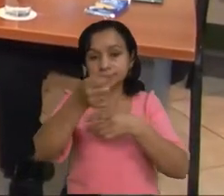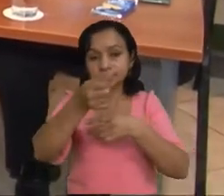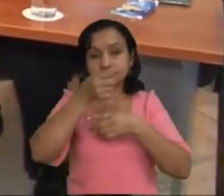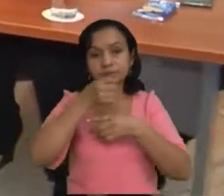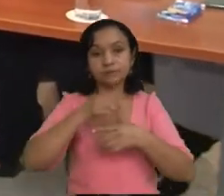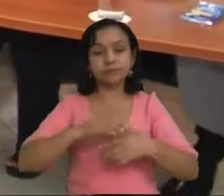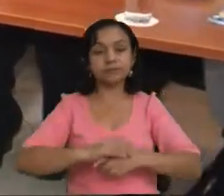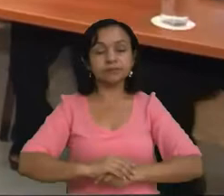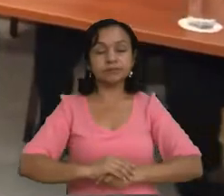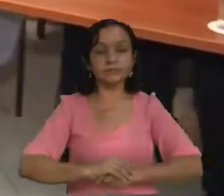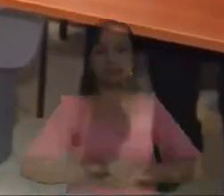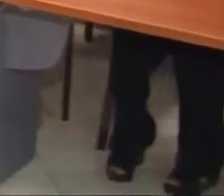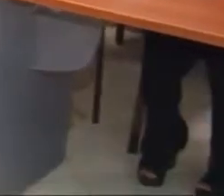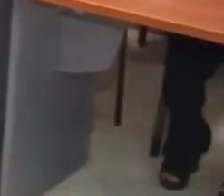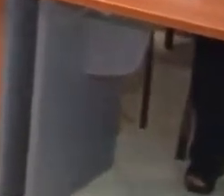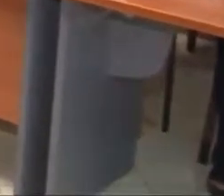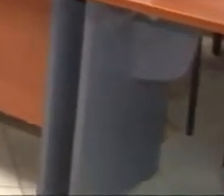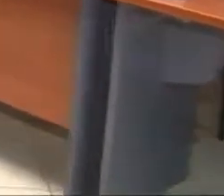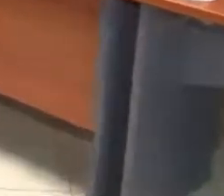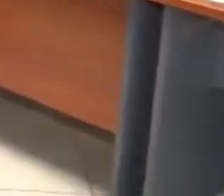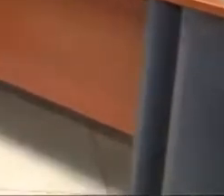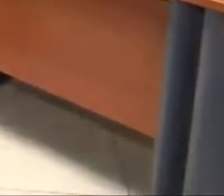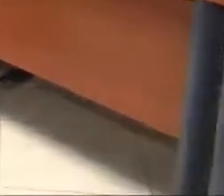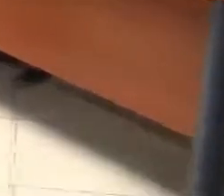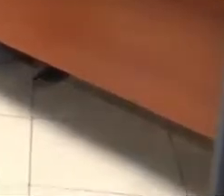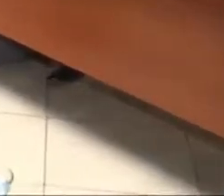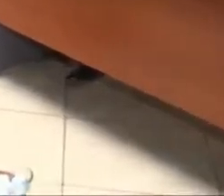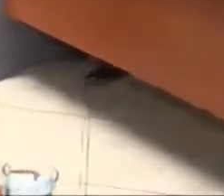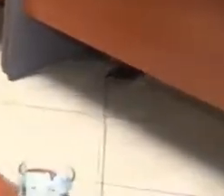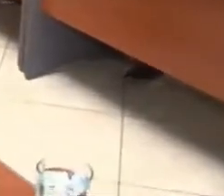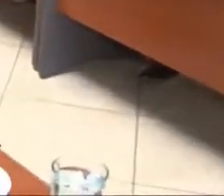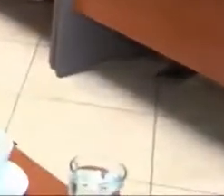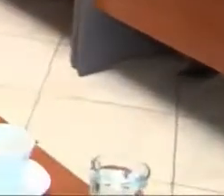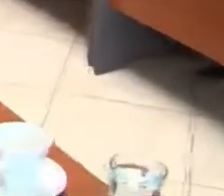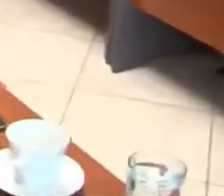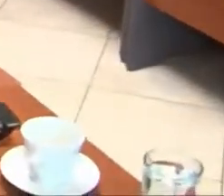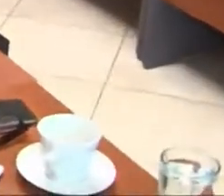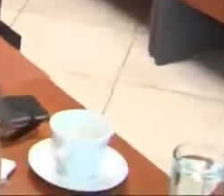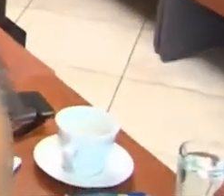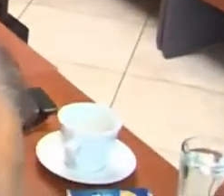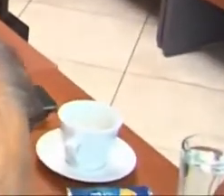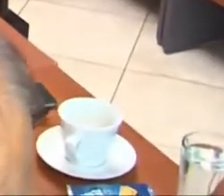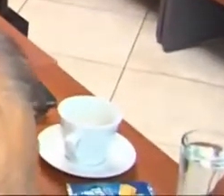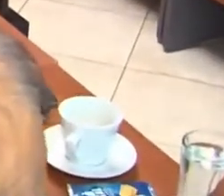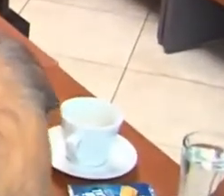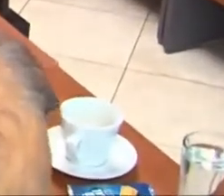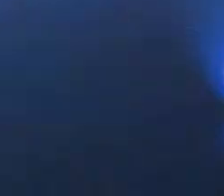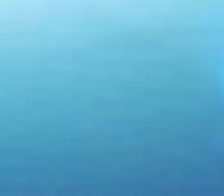Elmer Marcia. Vamos a informar sobre los avances que van teniendo.